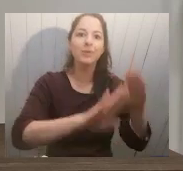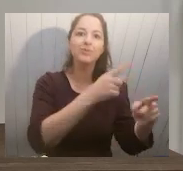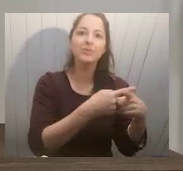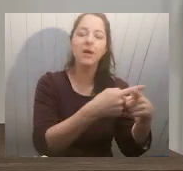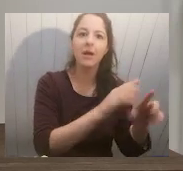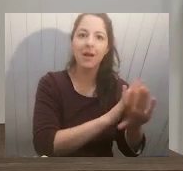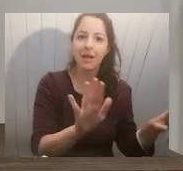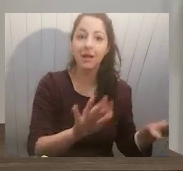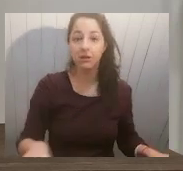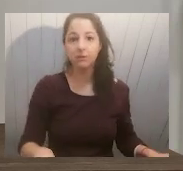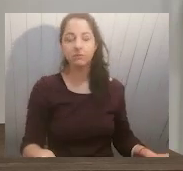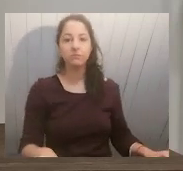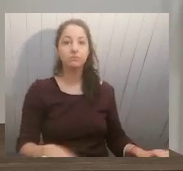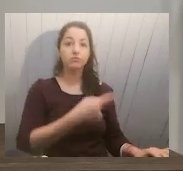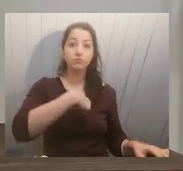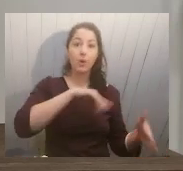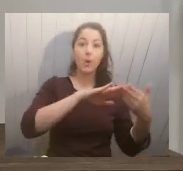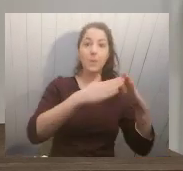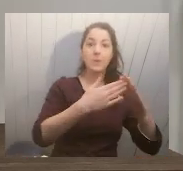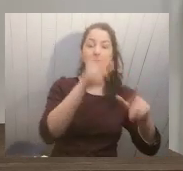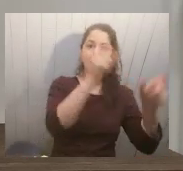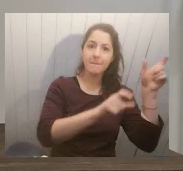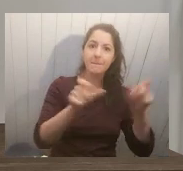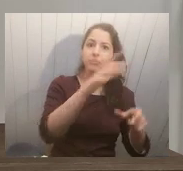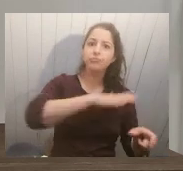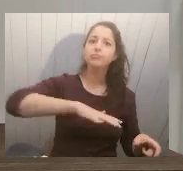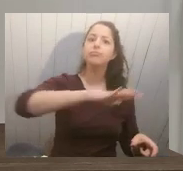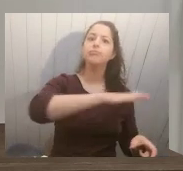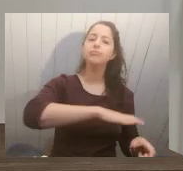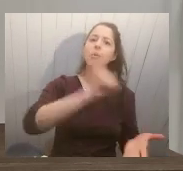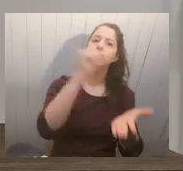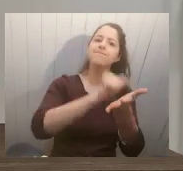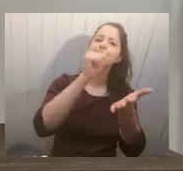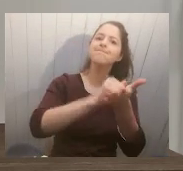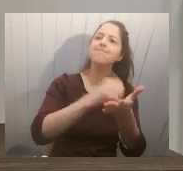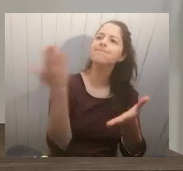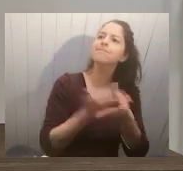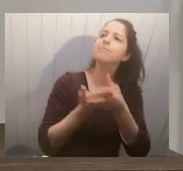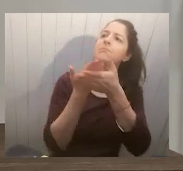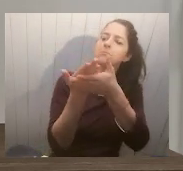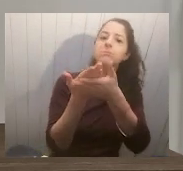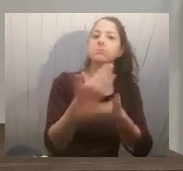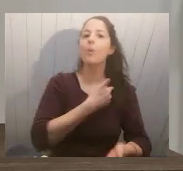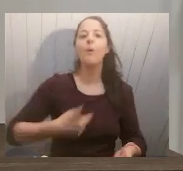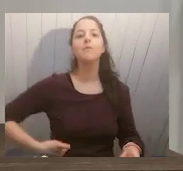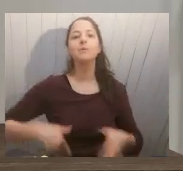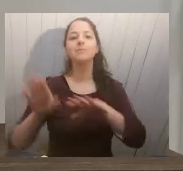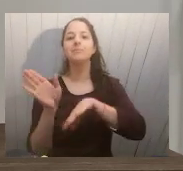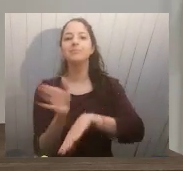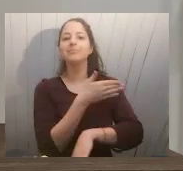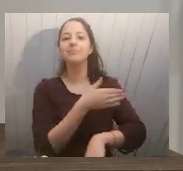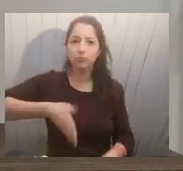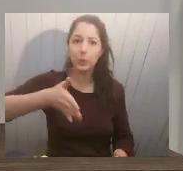Negándose a escuchar las propuestas de los pueblos, el gobierno ha seguido reprimiendo violentamente a dirigentes sindicales, como el